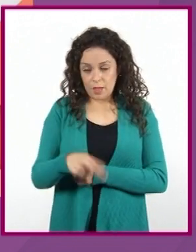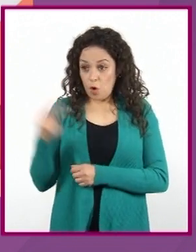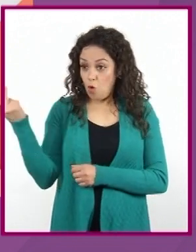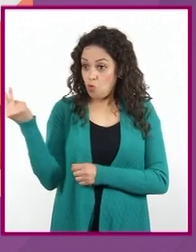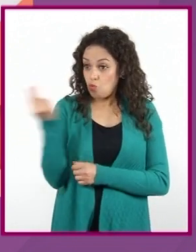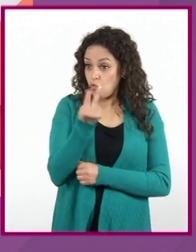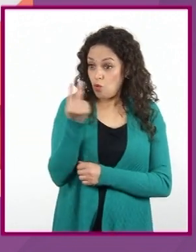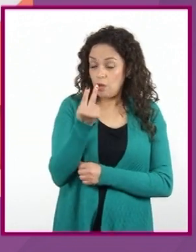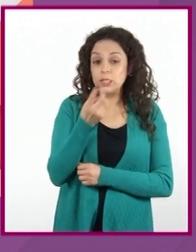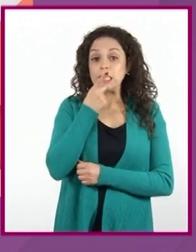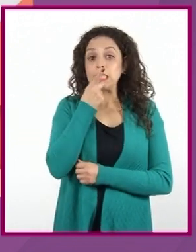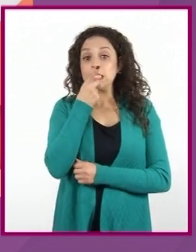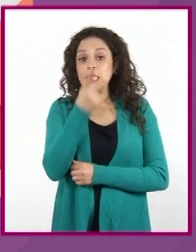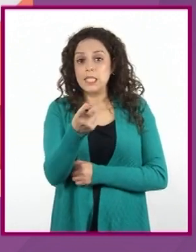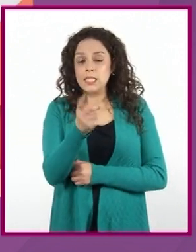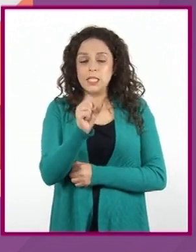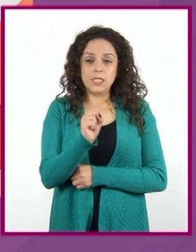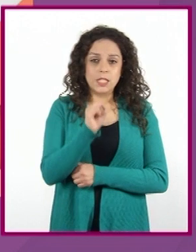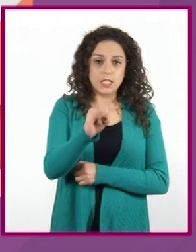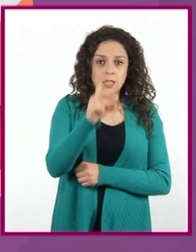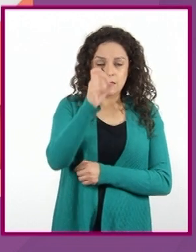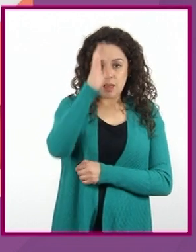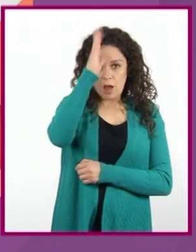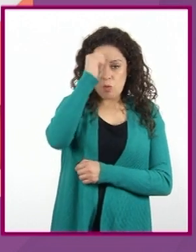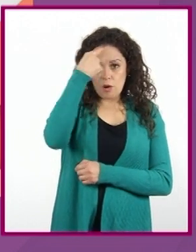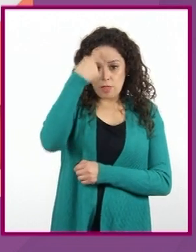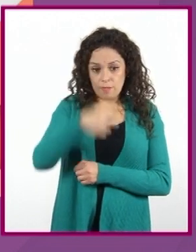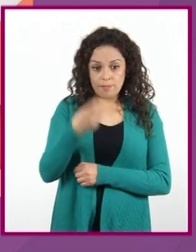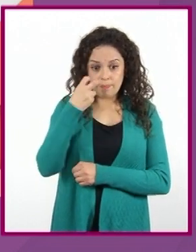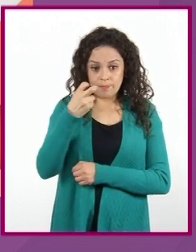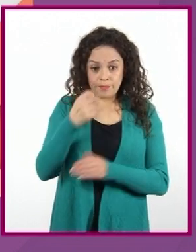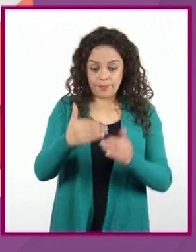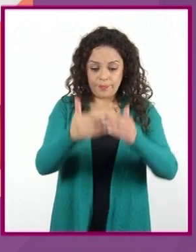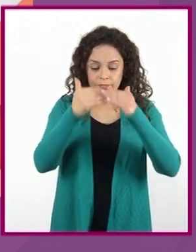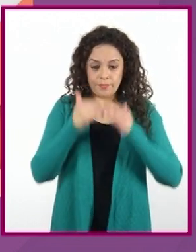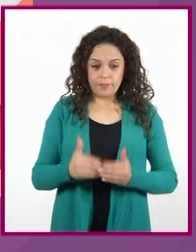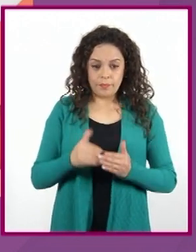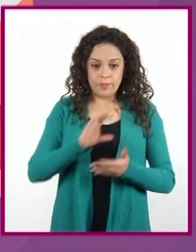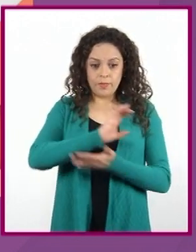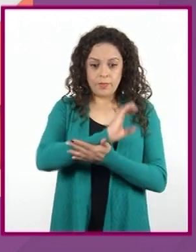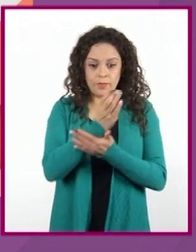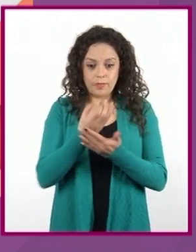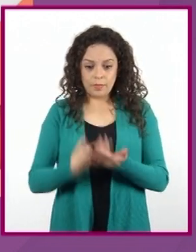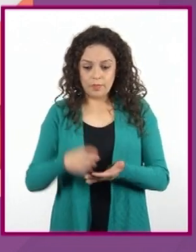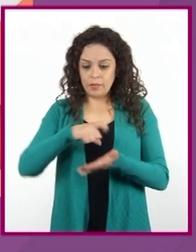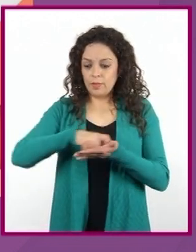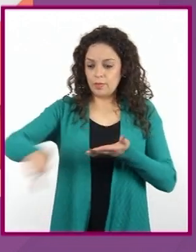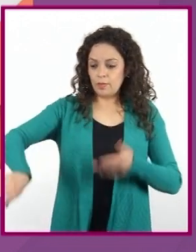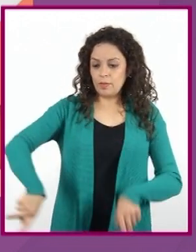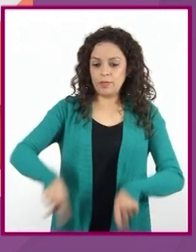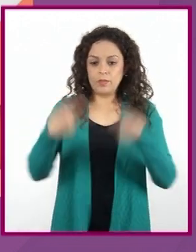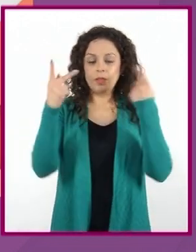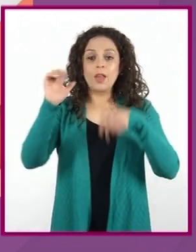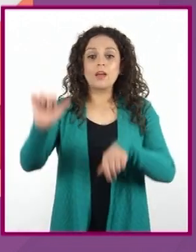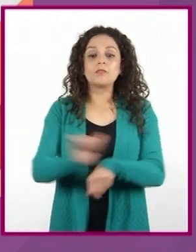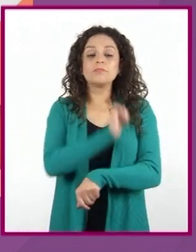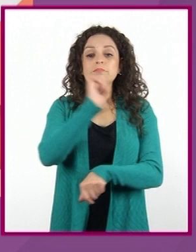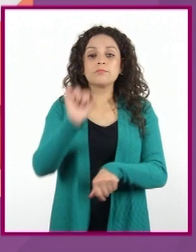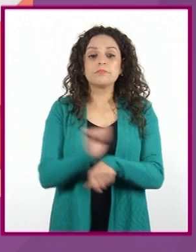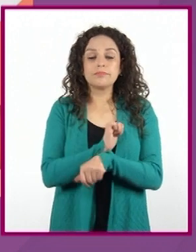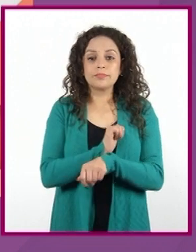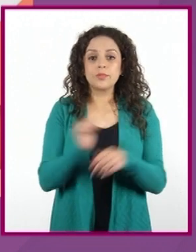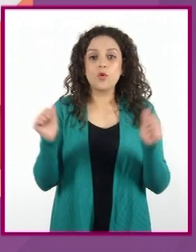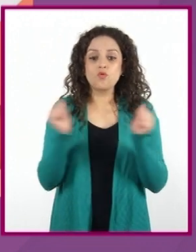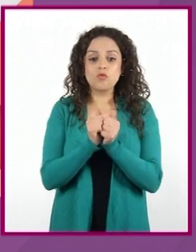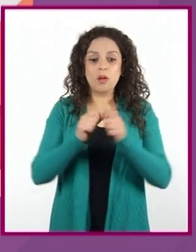Ambos manifiestan su consentimiento para celebrar dicho contrato de compra-venta de auto al tenor de las